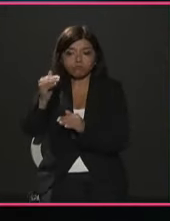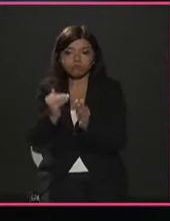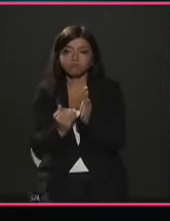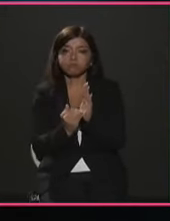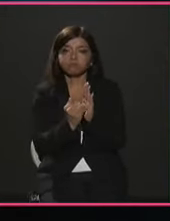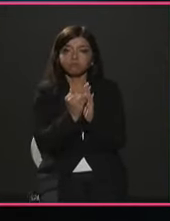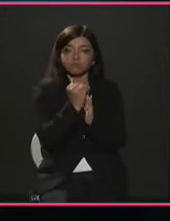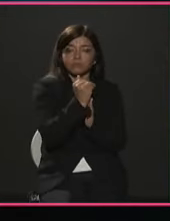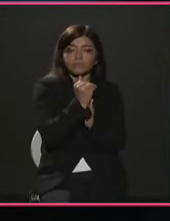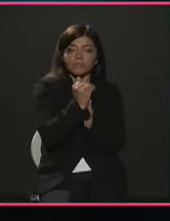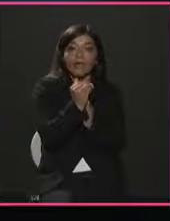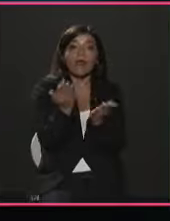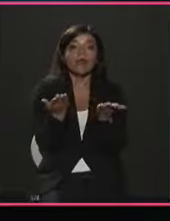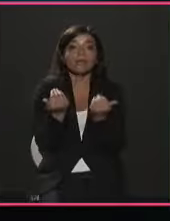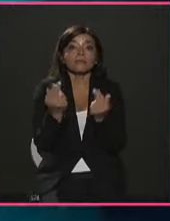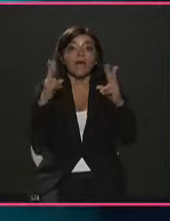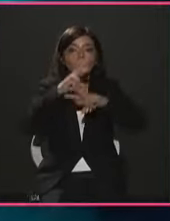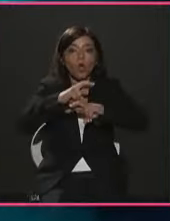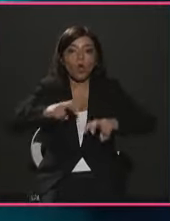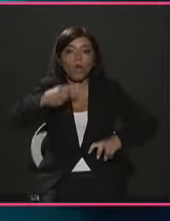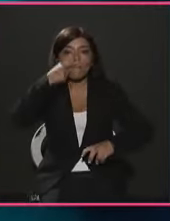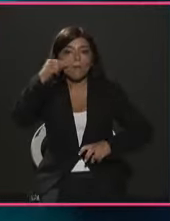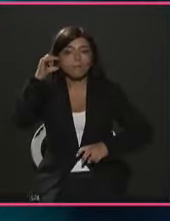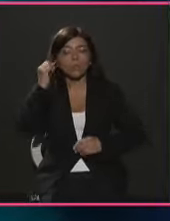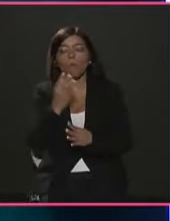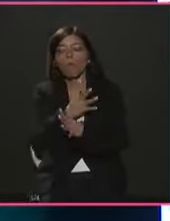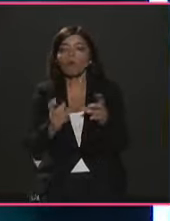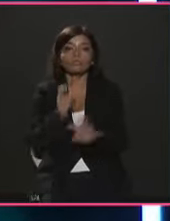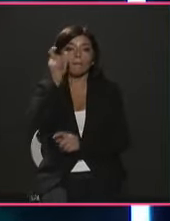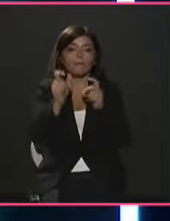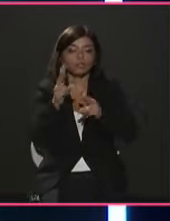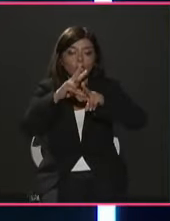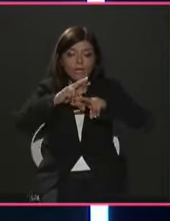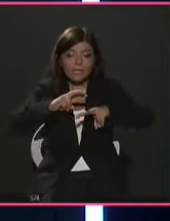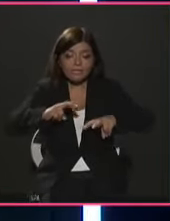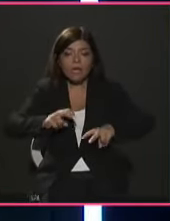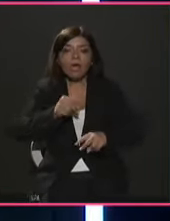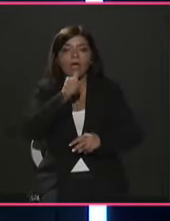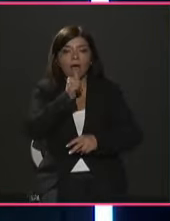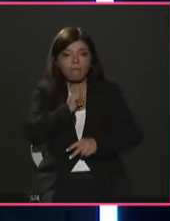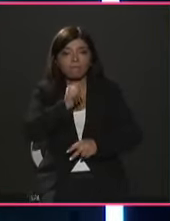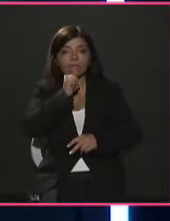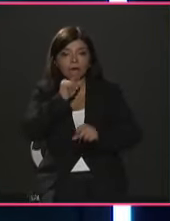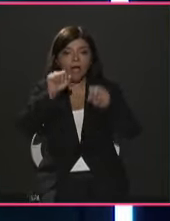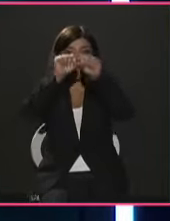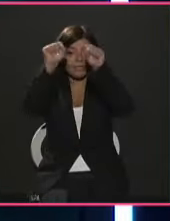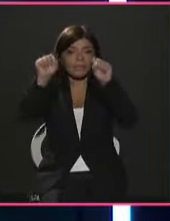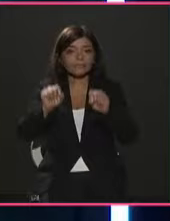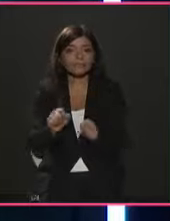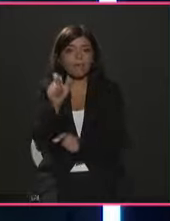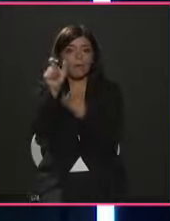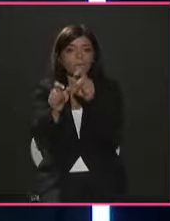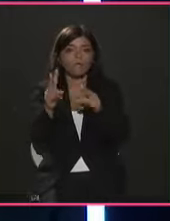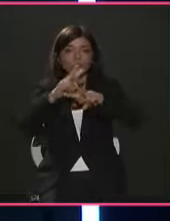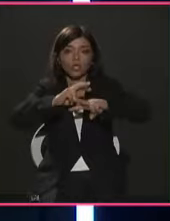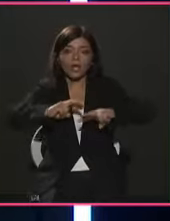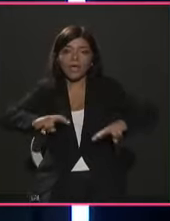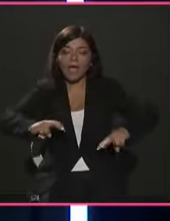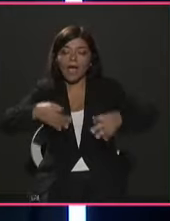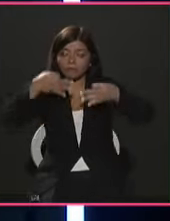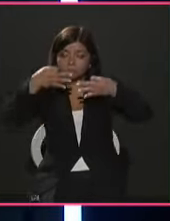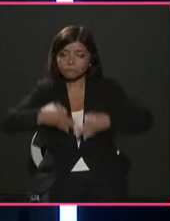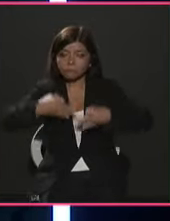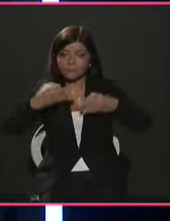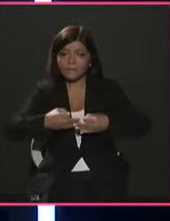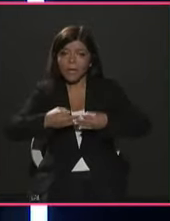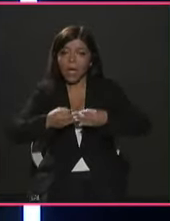necesitamos investigadores e investigadoras muchas investigadoras que todavía nos faltan en el sistema eh Y donde hay iniciativas concretas